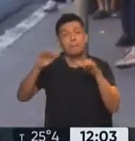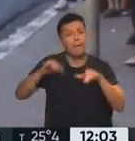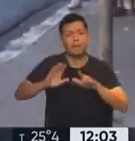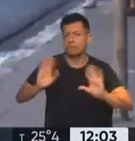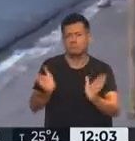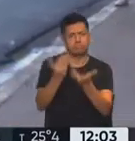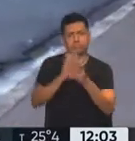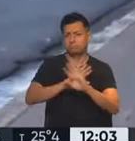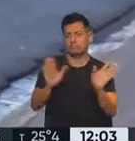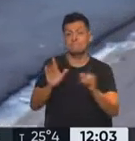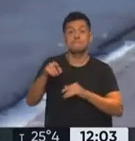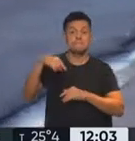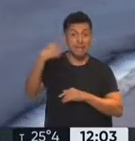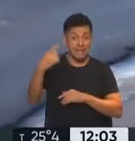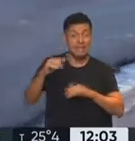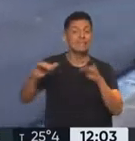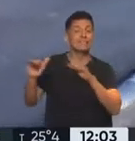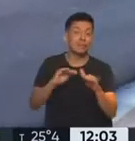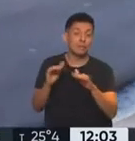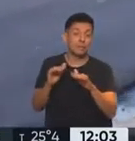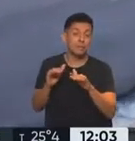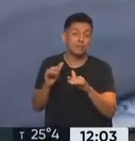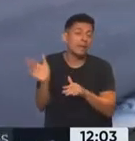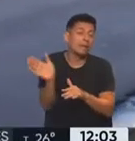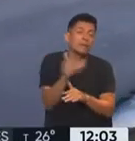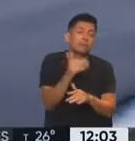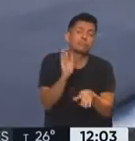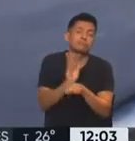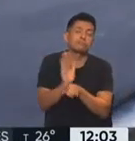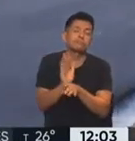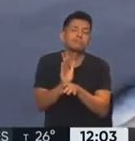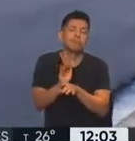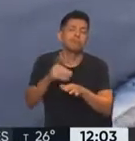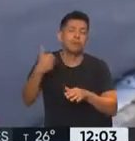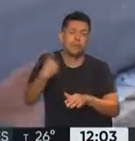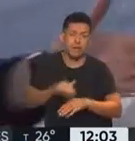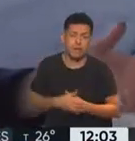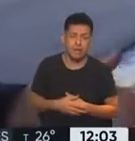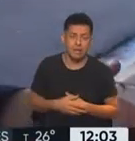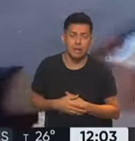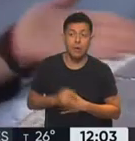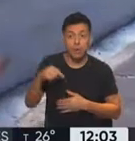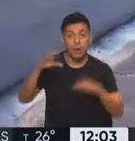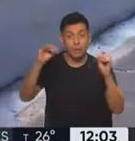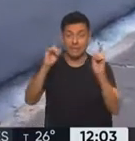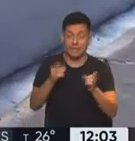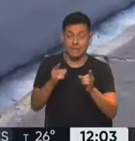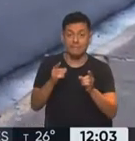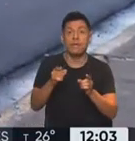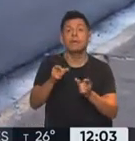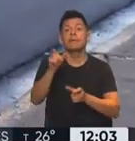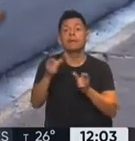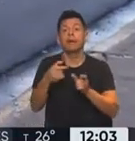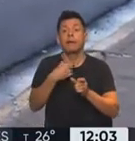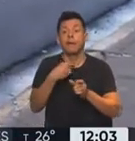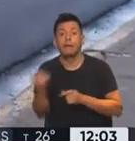levanta y que mañana la situación para todos los usuarios se va a dar en un entorno normal. Y bueno, esta noche también, quienes quieran regresar a sus casas y